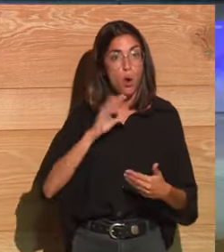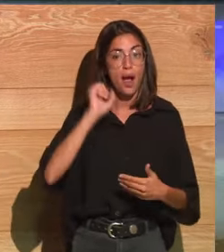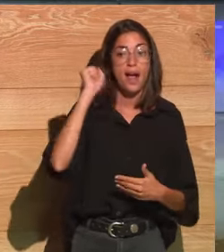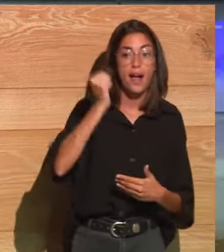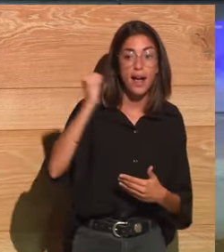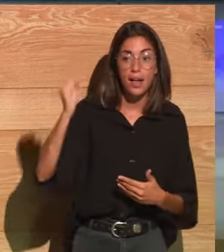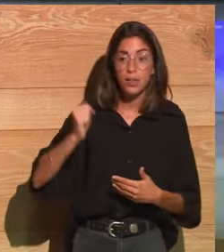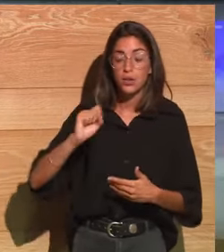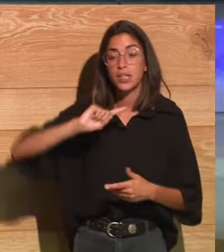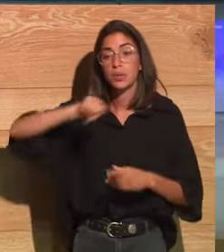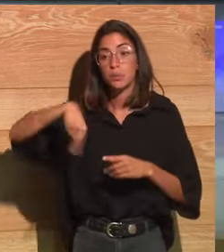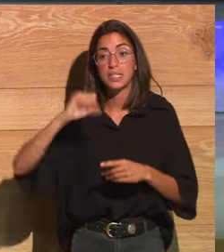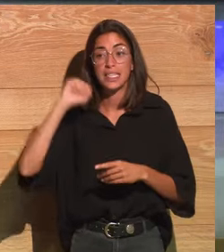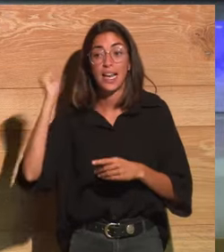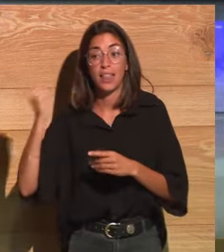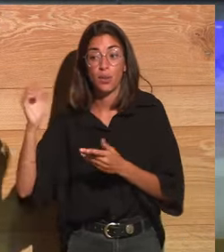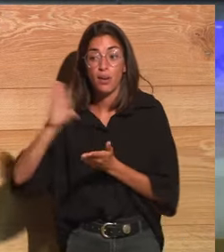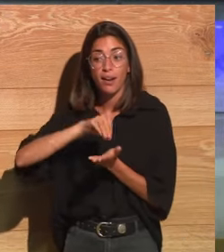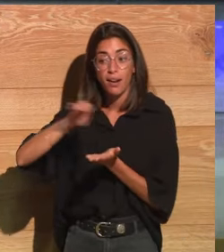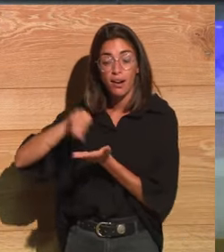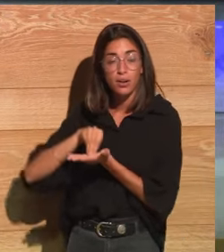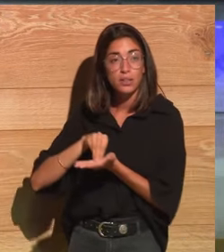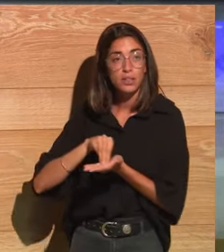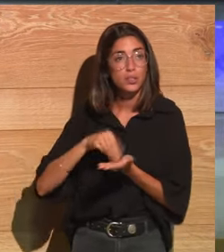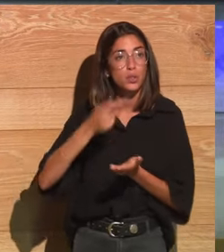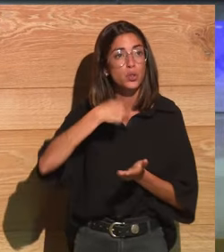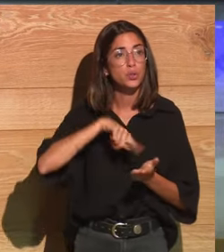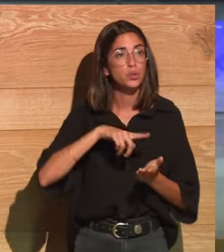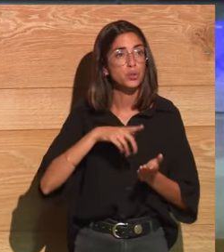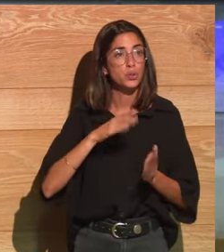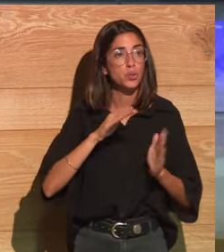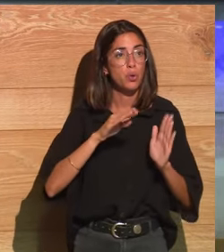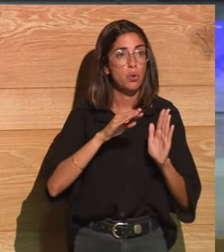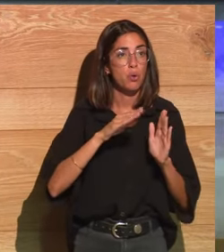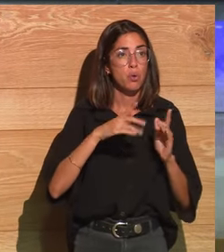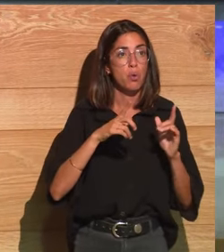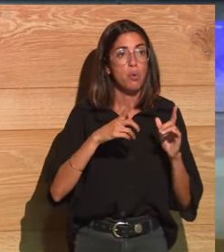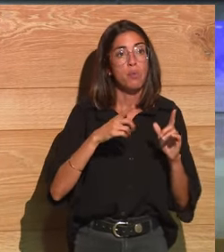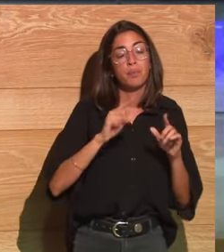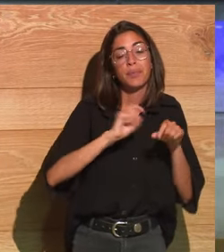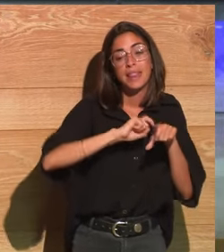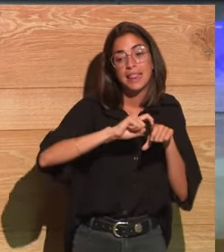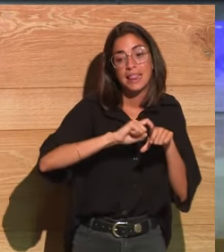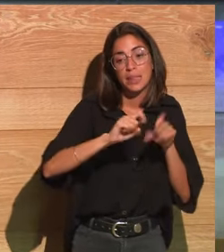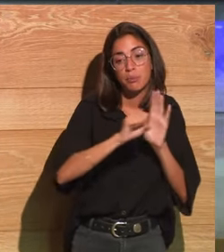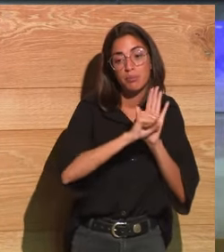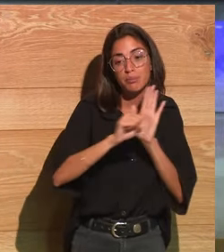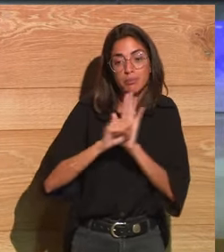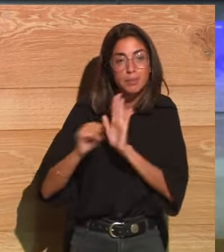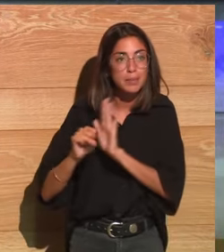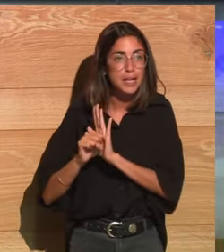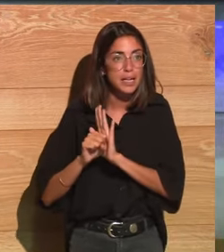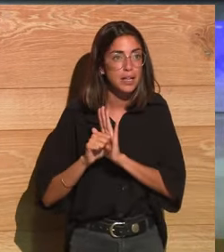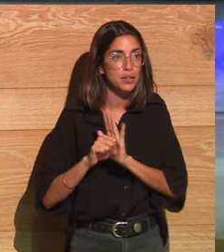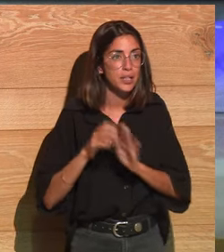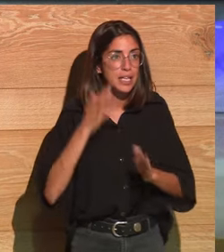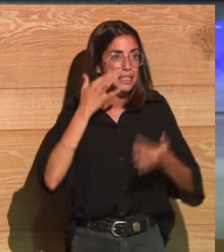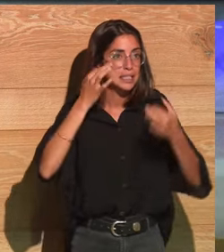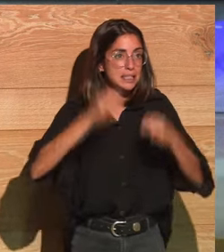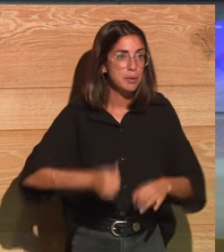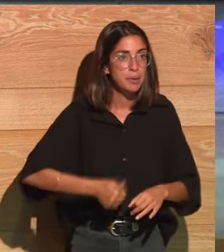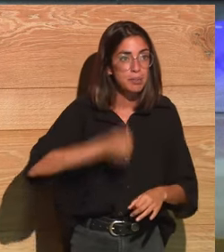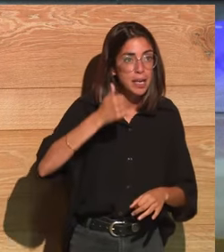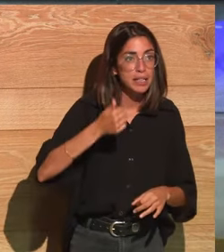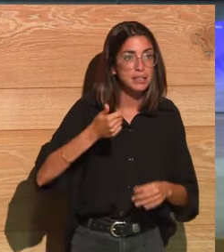después cazadora-recolectora, tenía unos patrones de reproducción pues marcados, o sea que eran sobre todo más estable, ¿no? Uh-huh. Generalmente las mujeres tenían